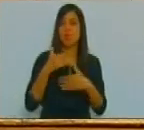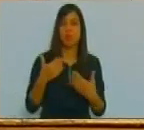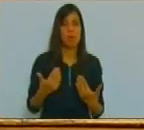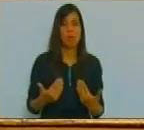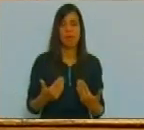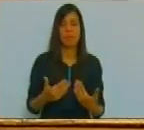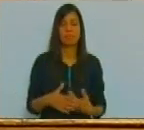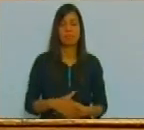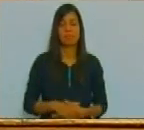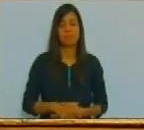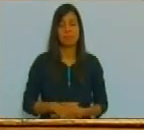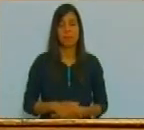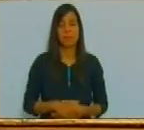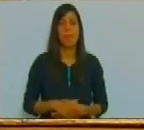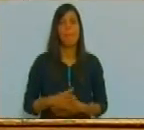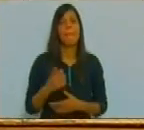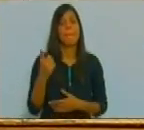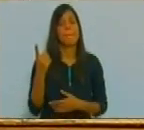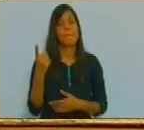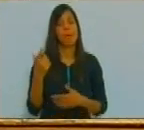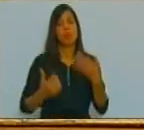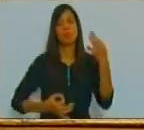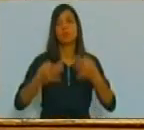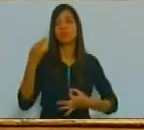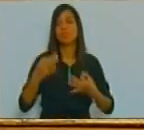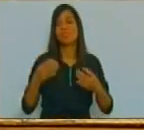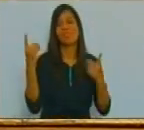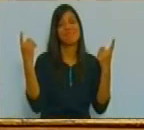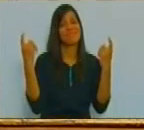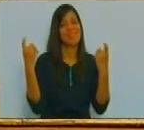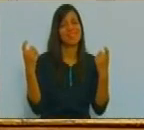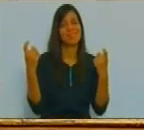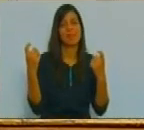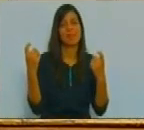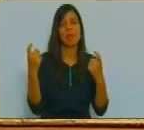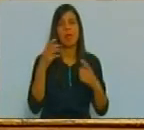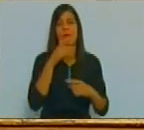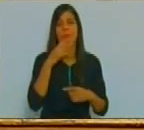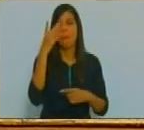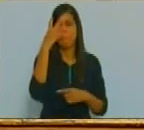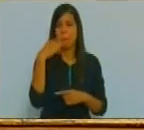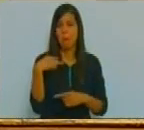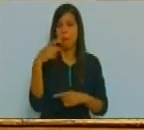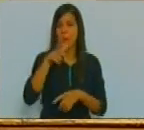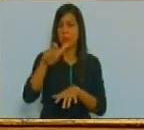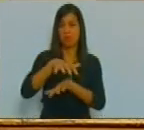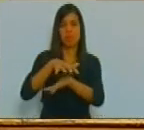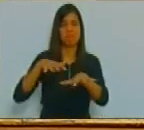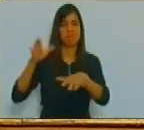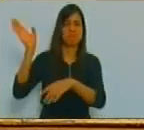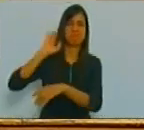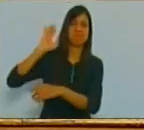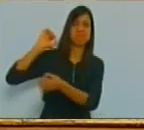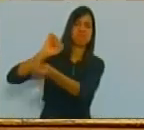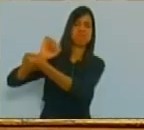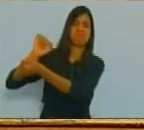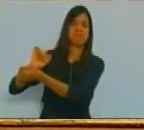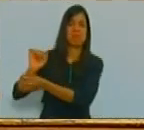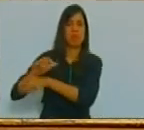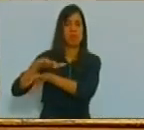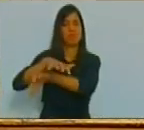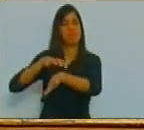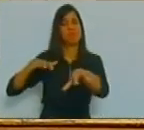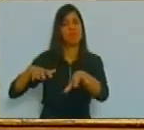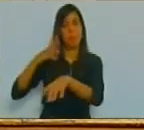constituyente hubo menos justicia hubo criminalización de la pobreza criminalización de los